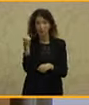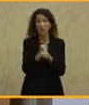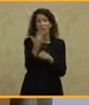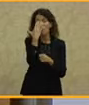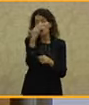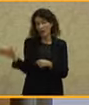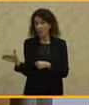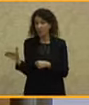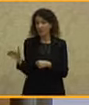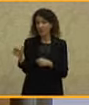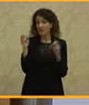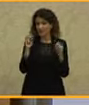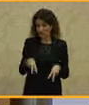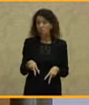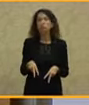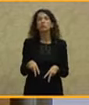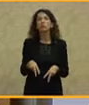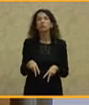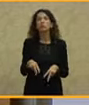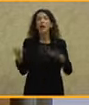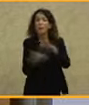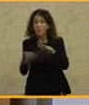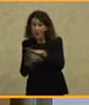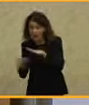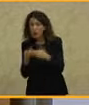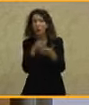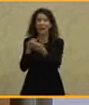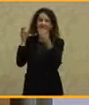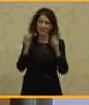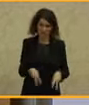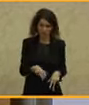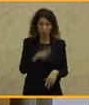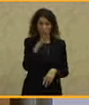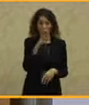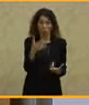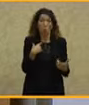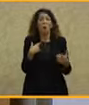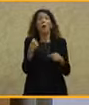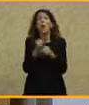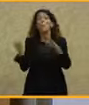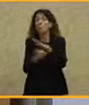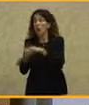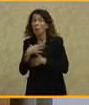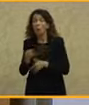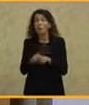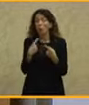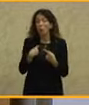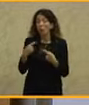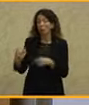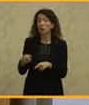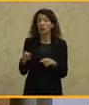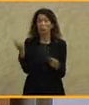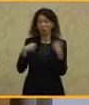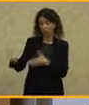máscaras, como aquí se ha visto, y emplear sin barreras, porque te pueden emplear, pero tratarte como si fueras un mueble